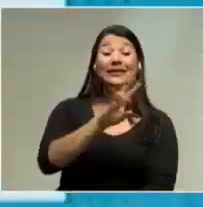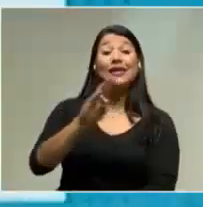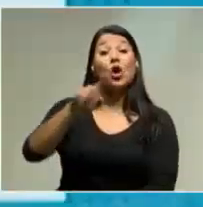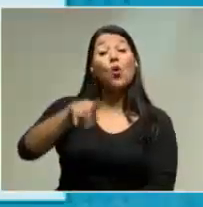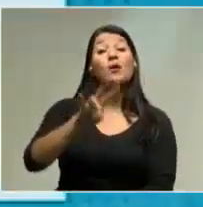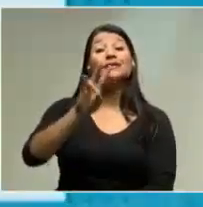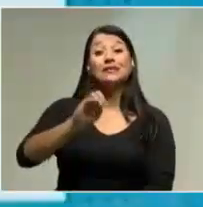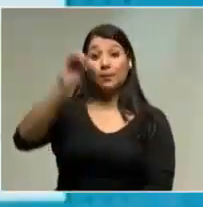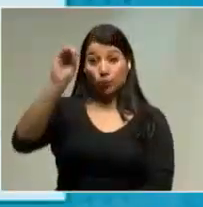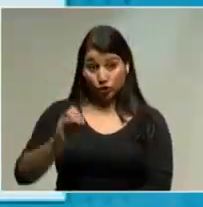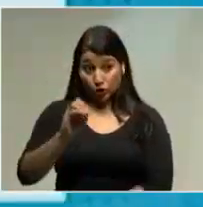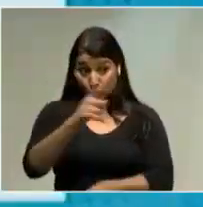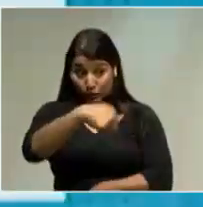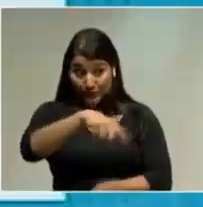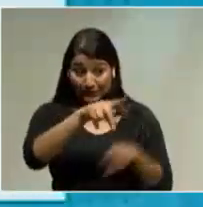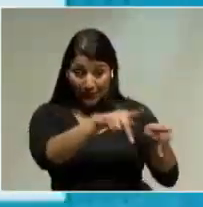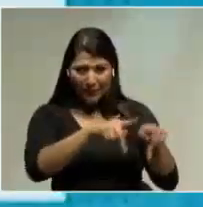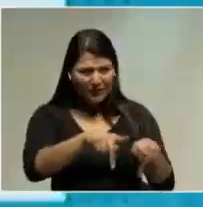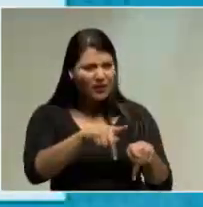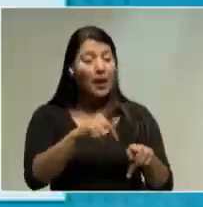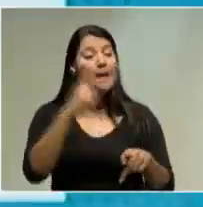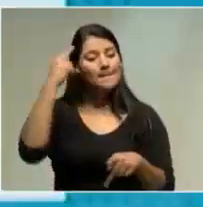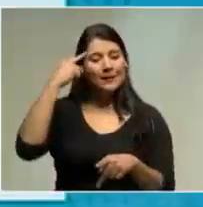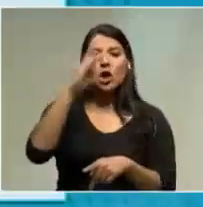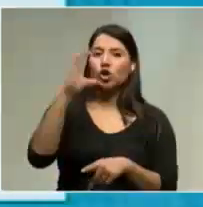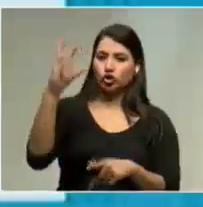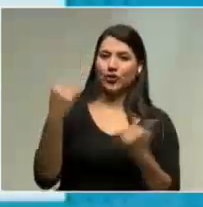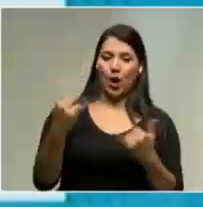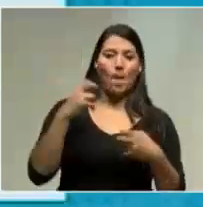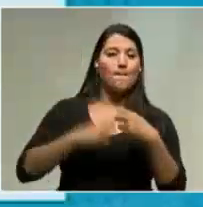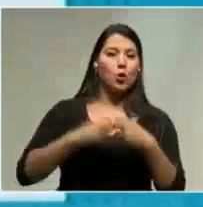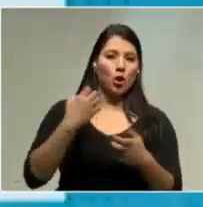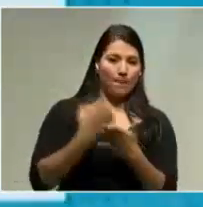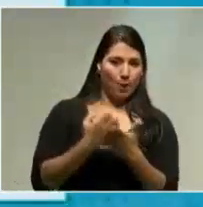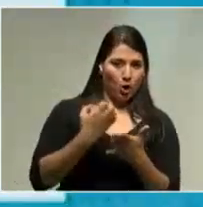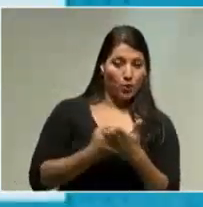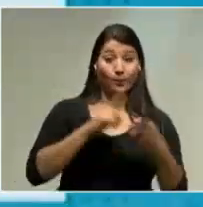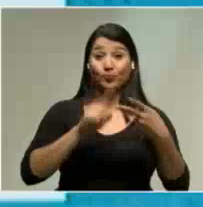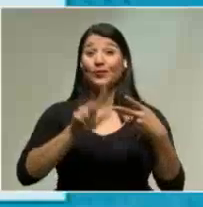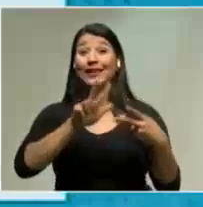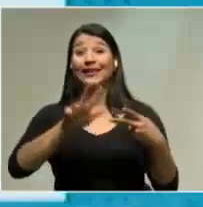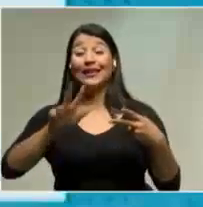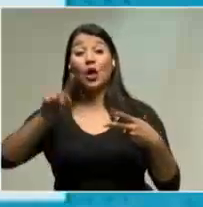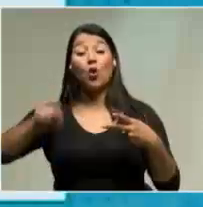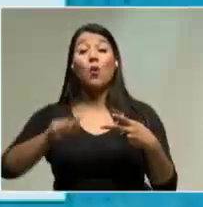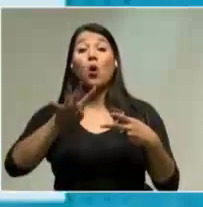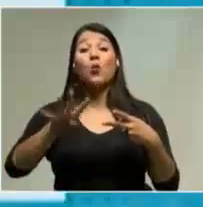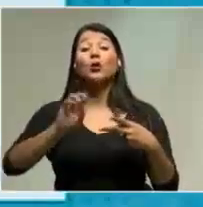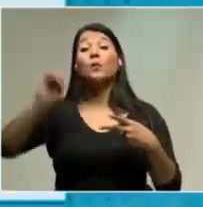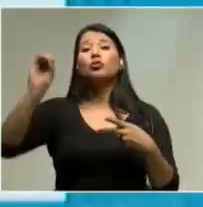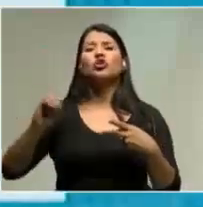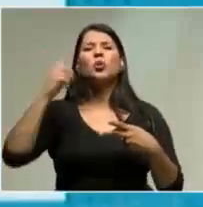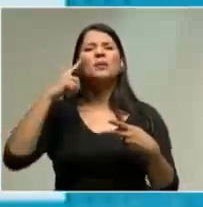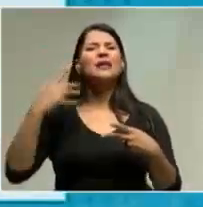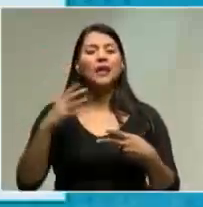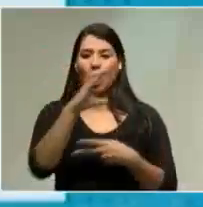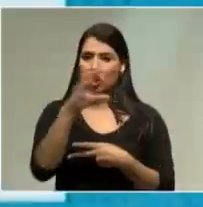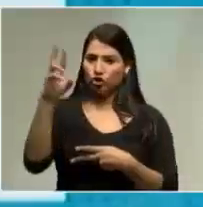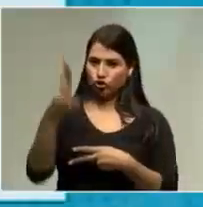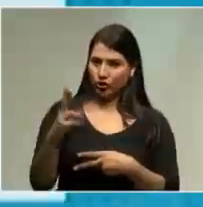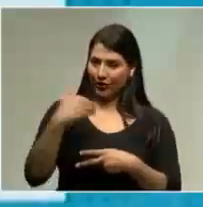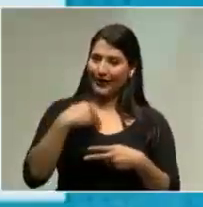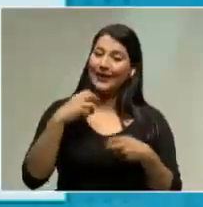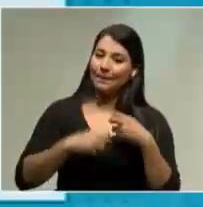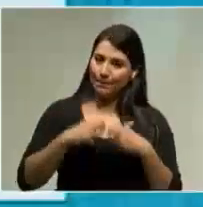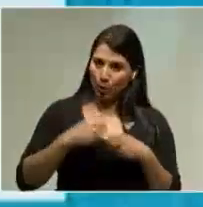de los consultados cree que el país está en una crisis económica. El 33,4% considera que Costa Rica tiene